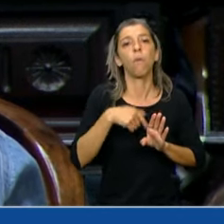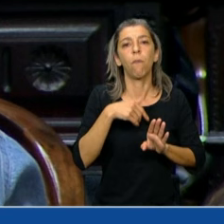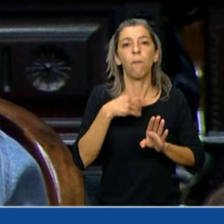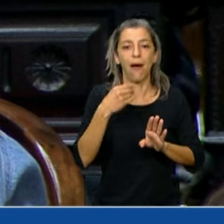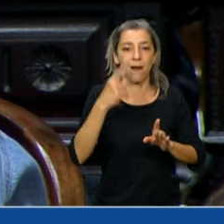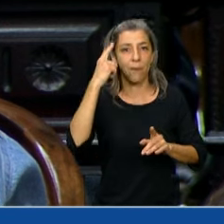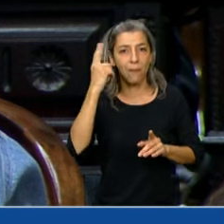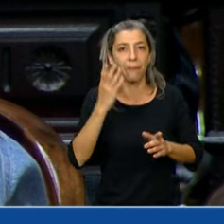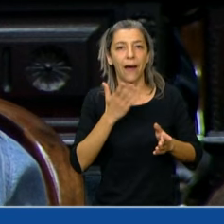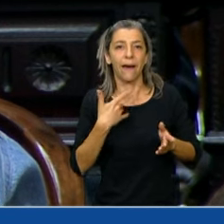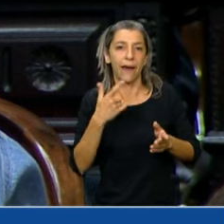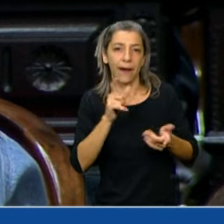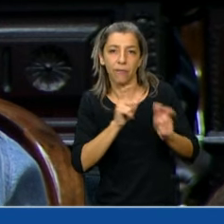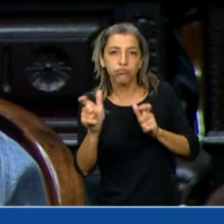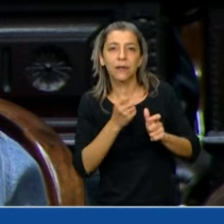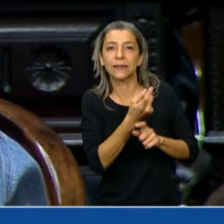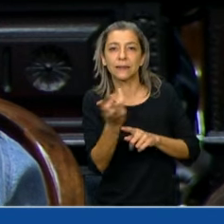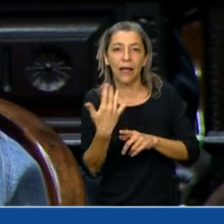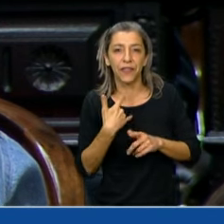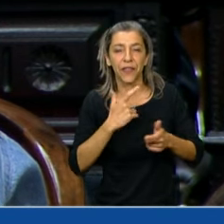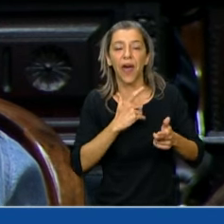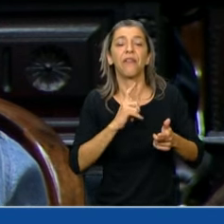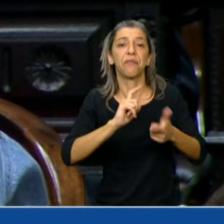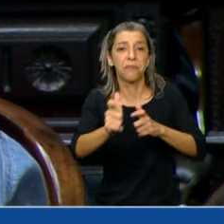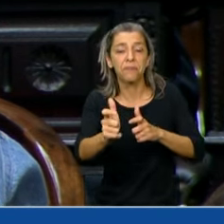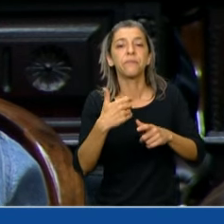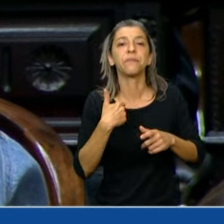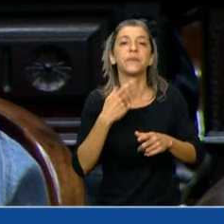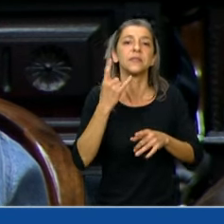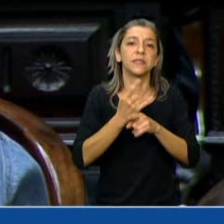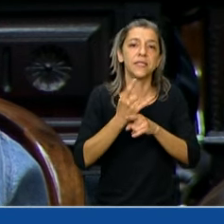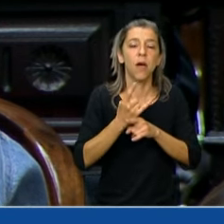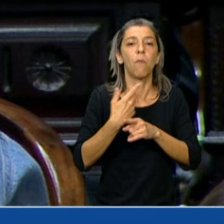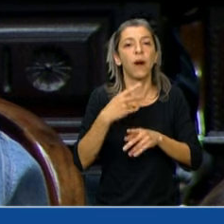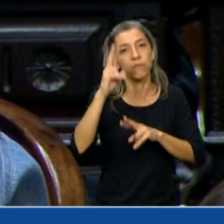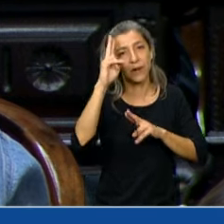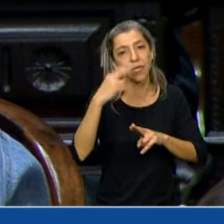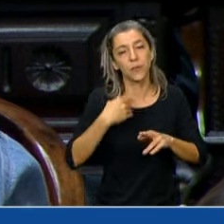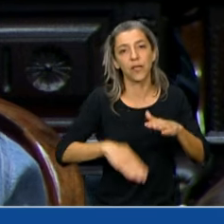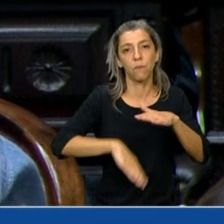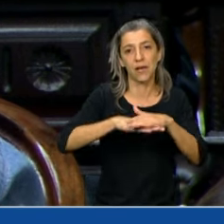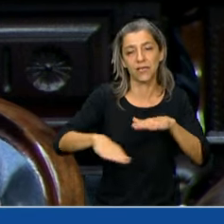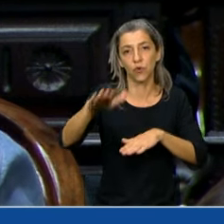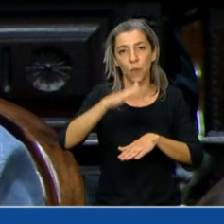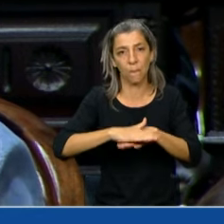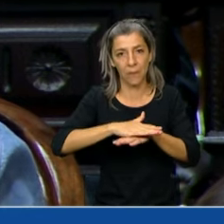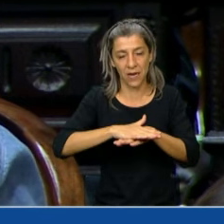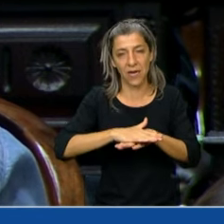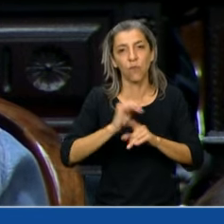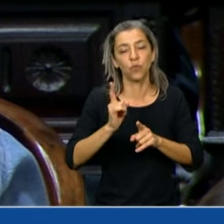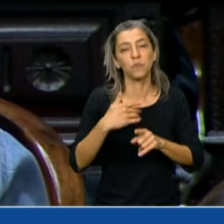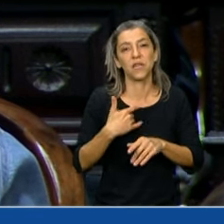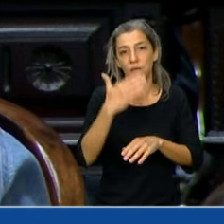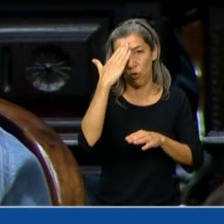proporcionalidad y gradualidad y respetando la tendencia de máximos y mínimos fijadas por los objetivos quinquenales el